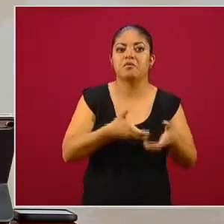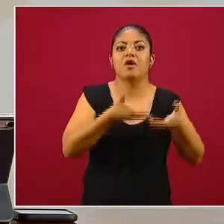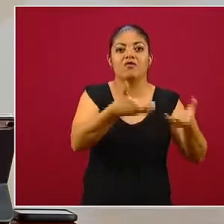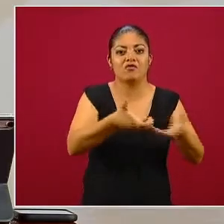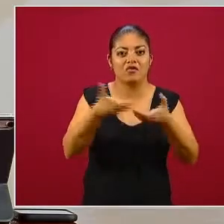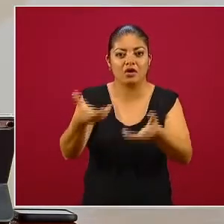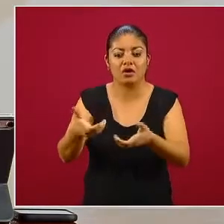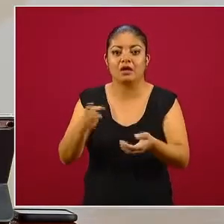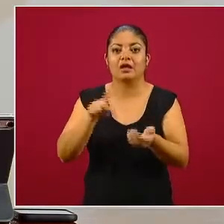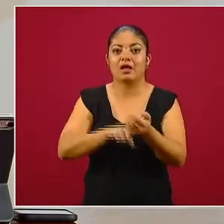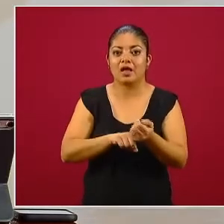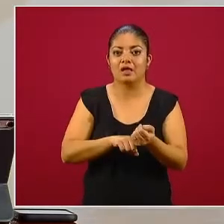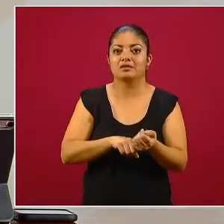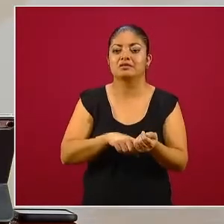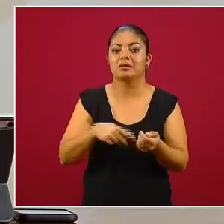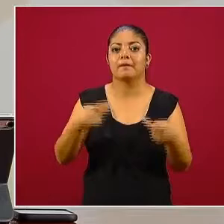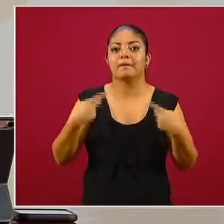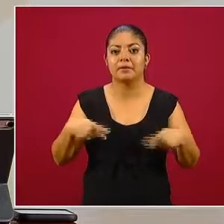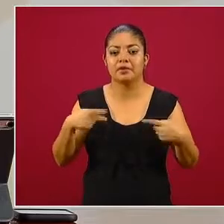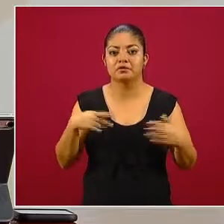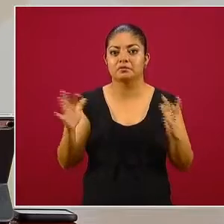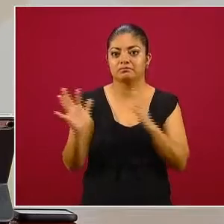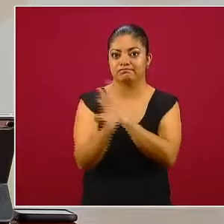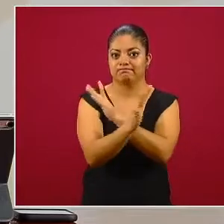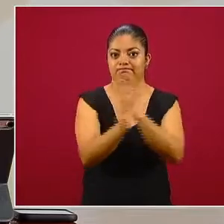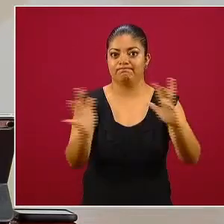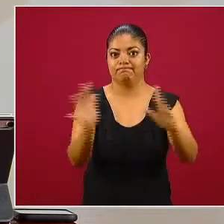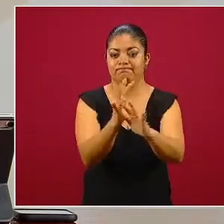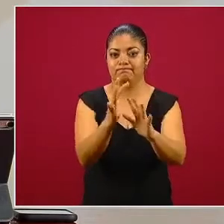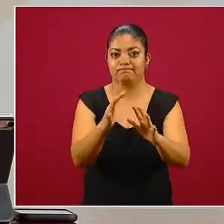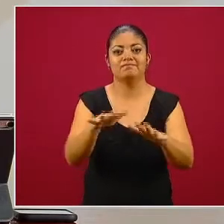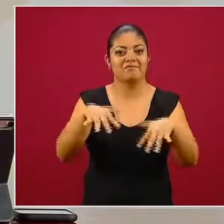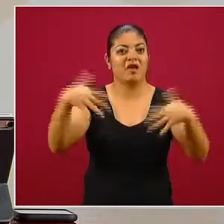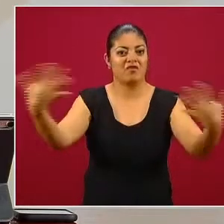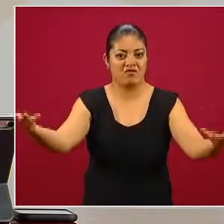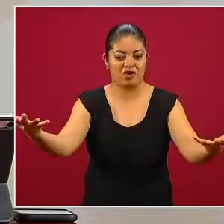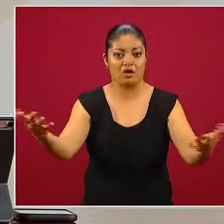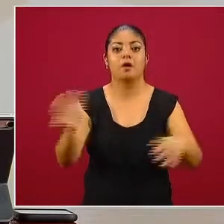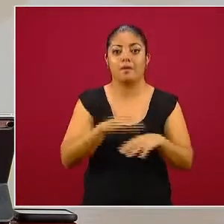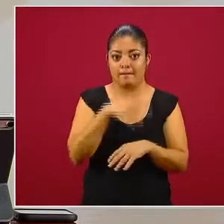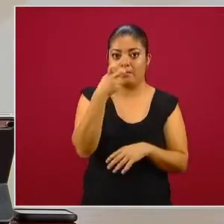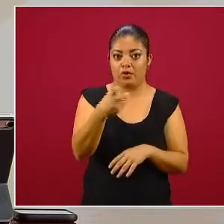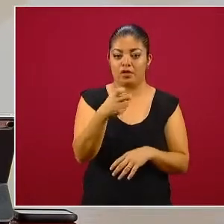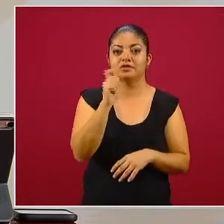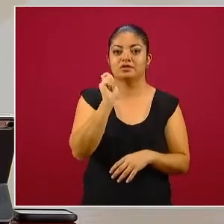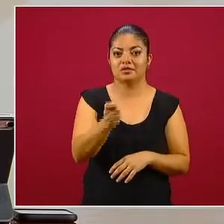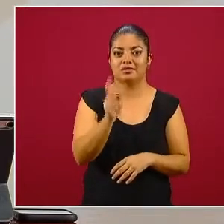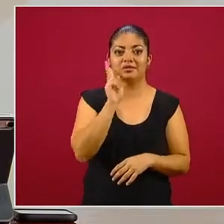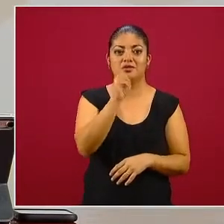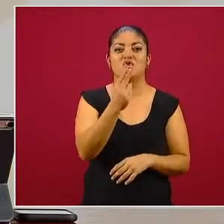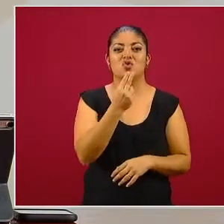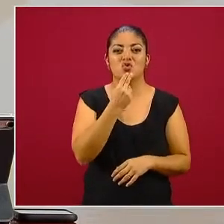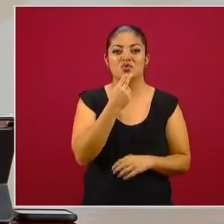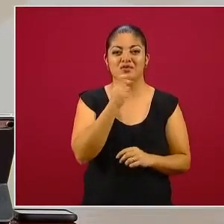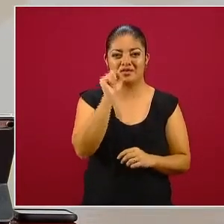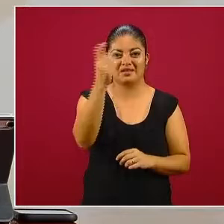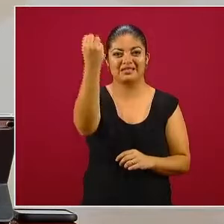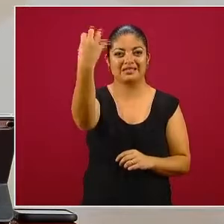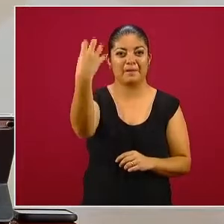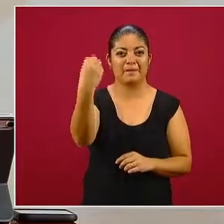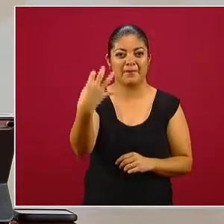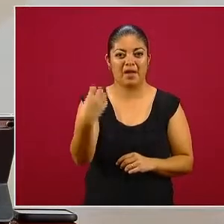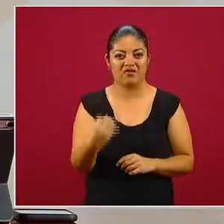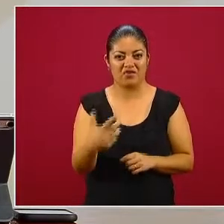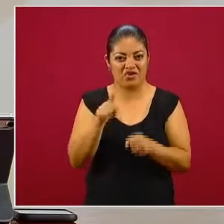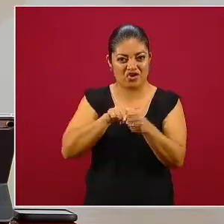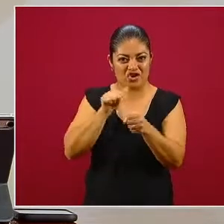la movilidad que tienen estas personas en el espacio público, y por eso vamos a usar el semáforo que hemos explicado. No